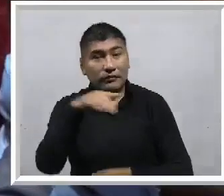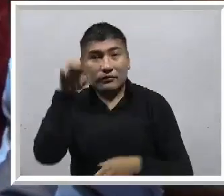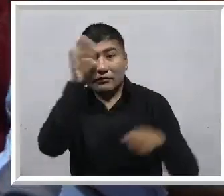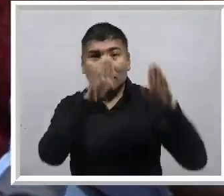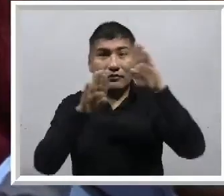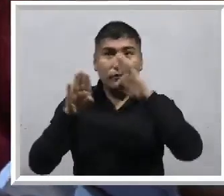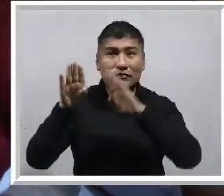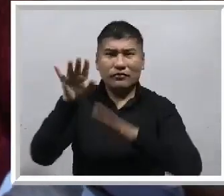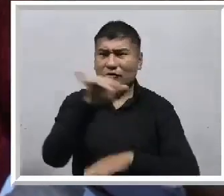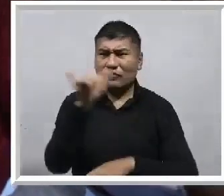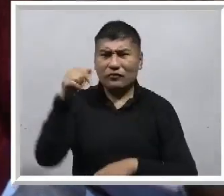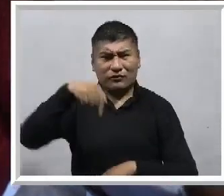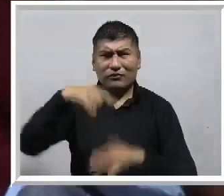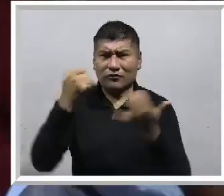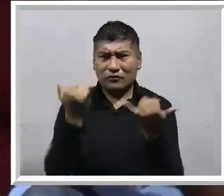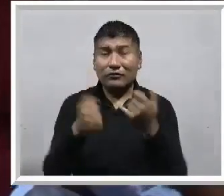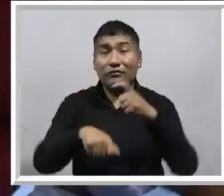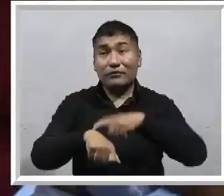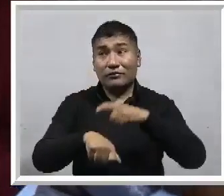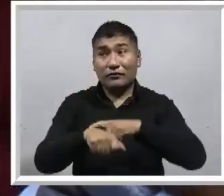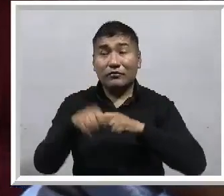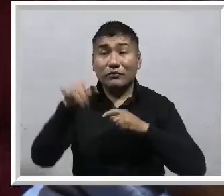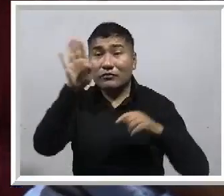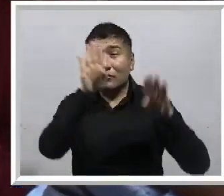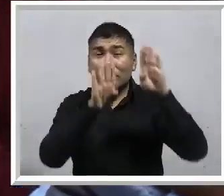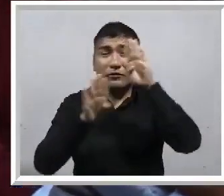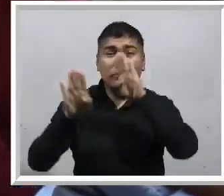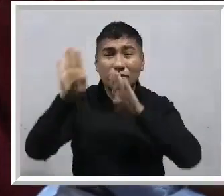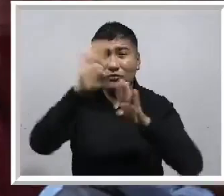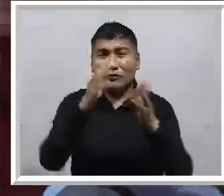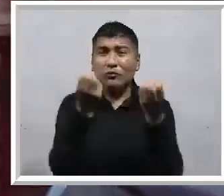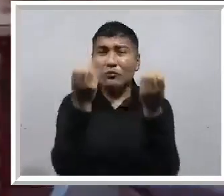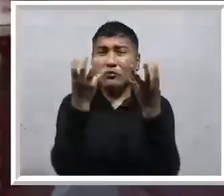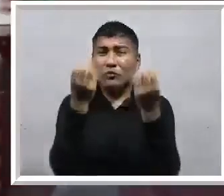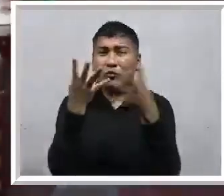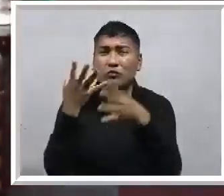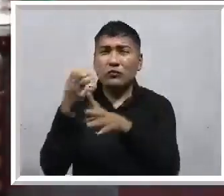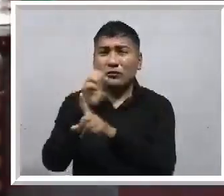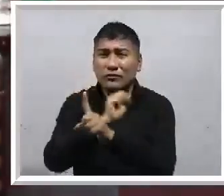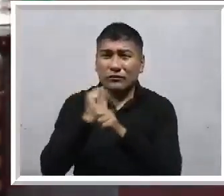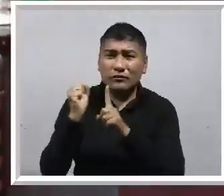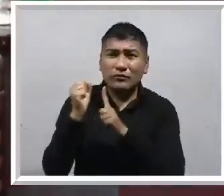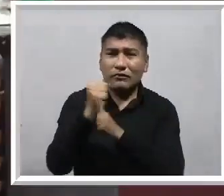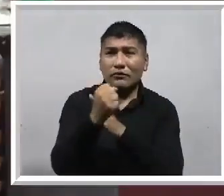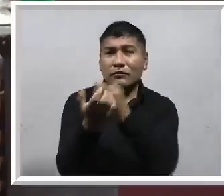estos tiempos preocupados por muchas situaciones